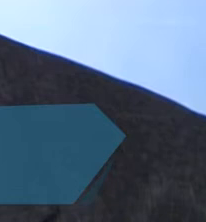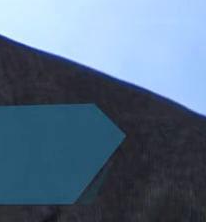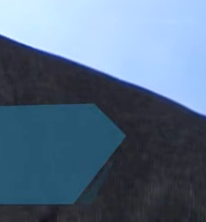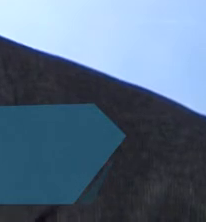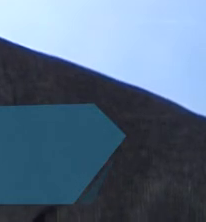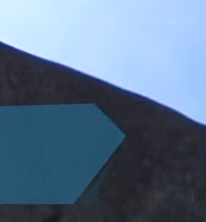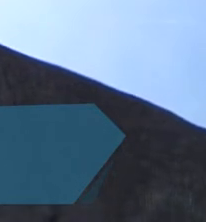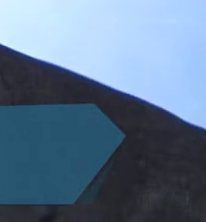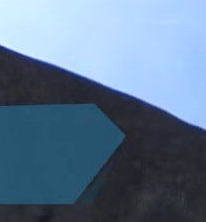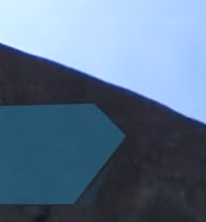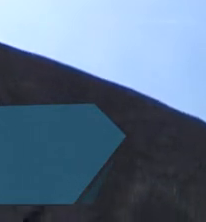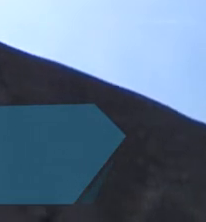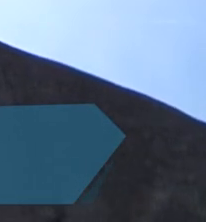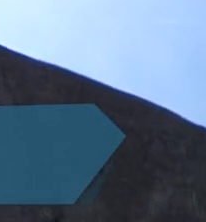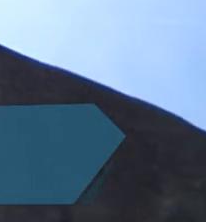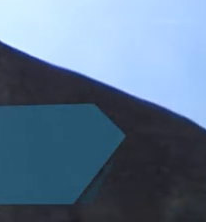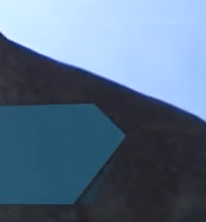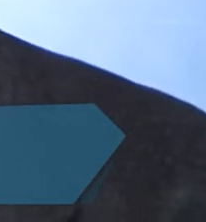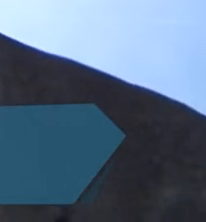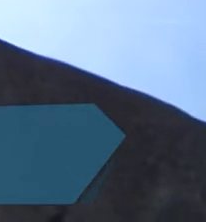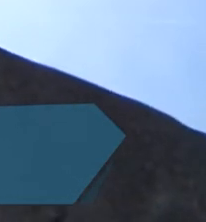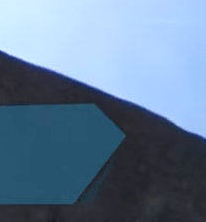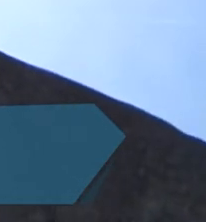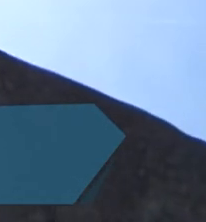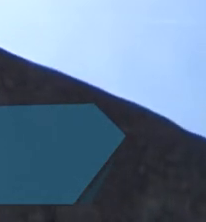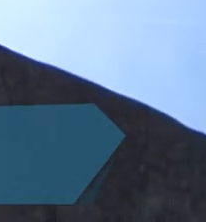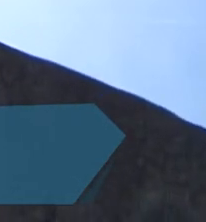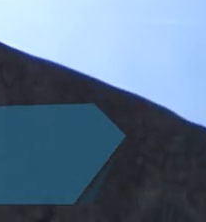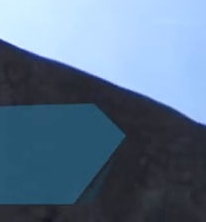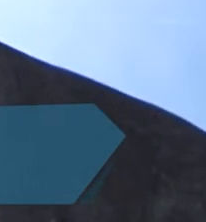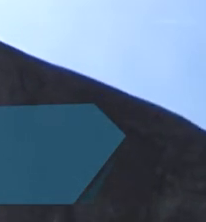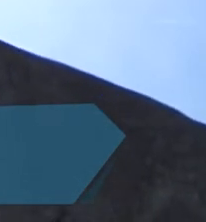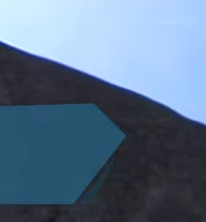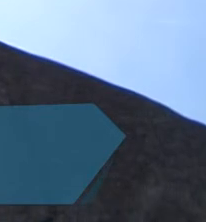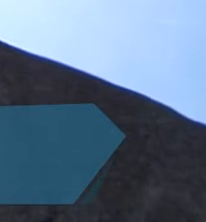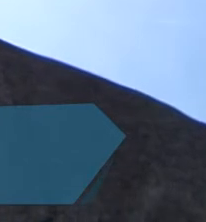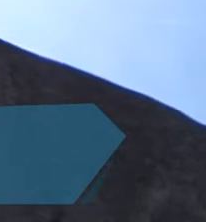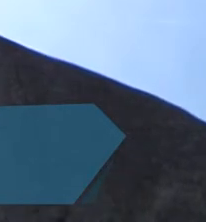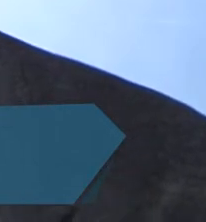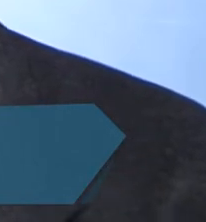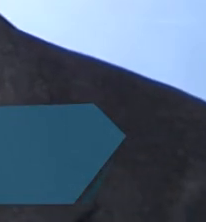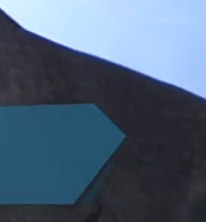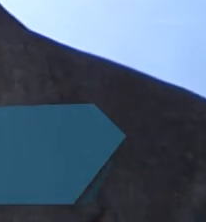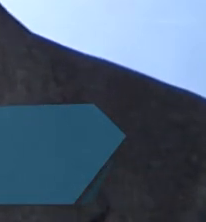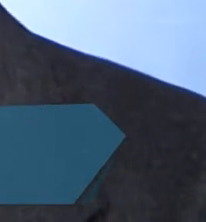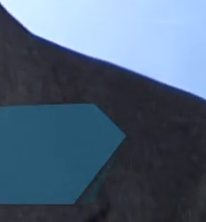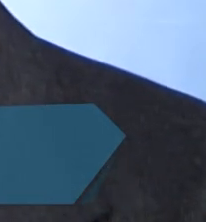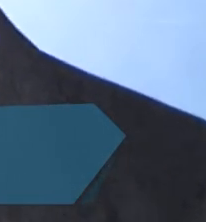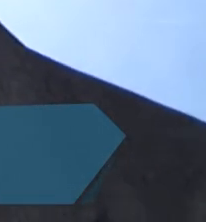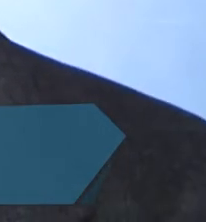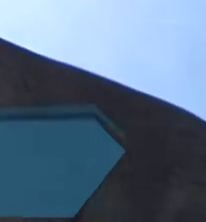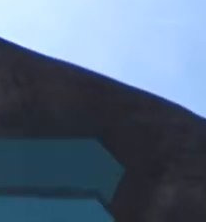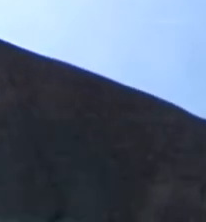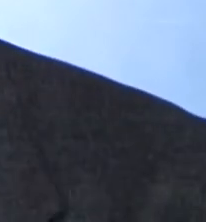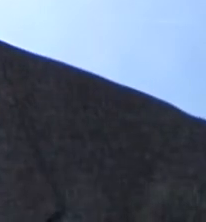mucho más, tiene que dejar no solamente ir hacia la sociedad, que es lo que tradicionalmente se ha conocido como extensión, sino